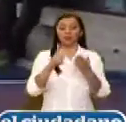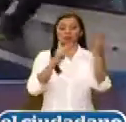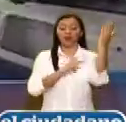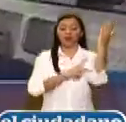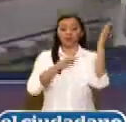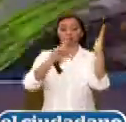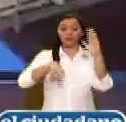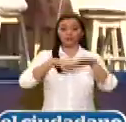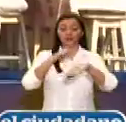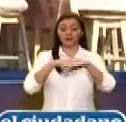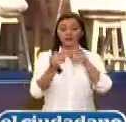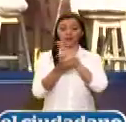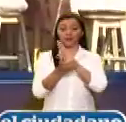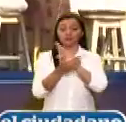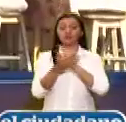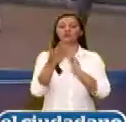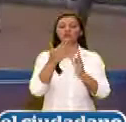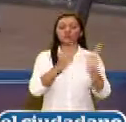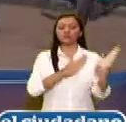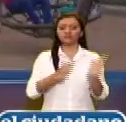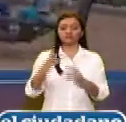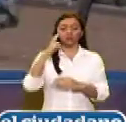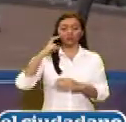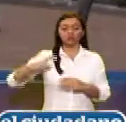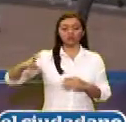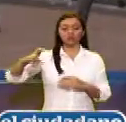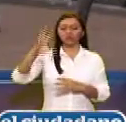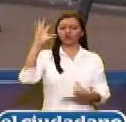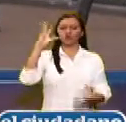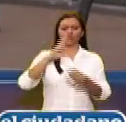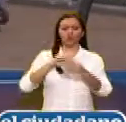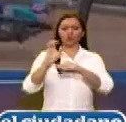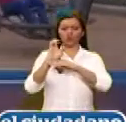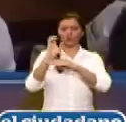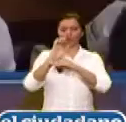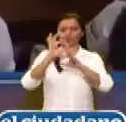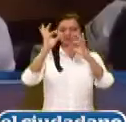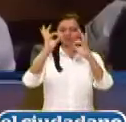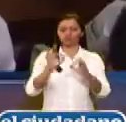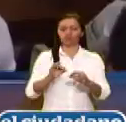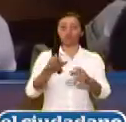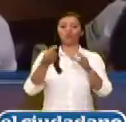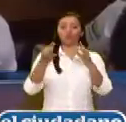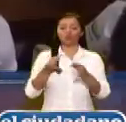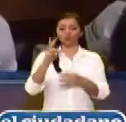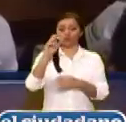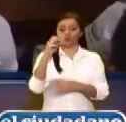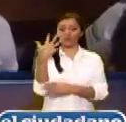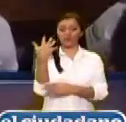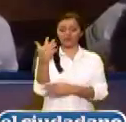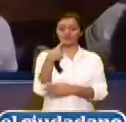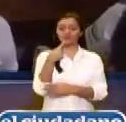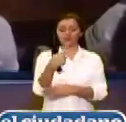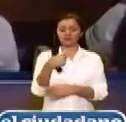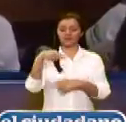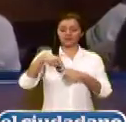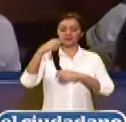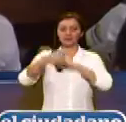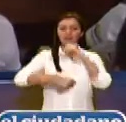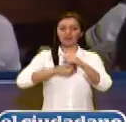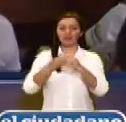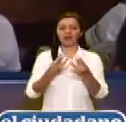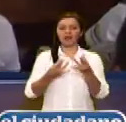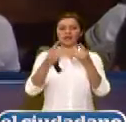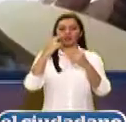nacional de capacitación para la excelencia turística se impulsa en todo el país a propósito de que el 2015 fue declarado como el año de la